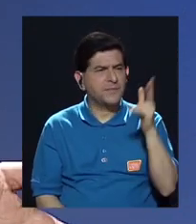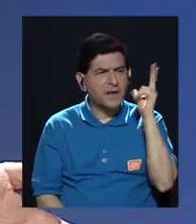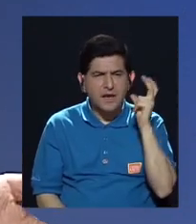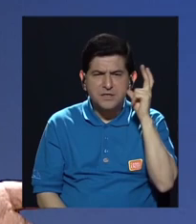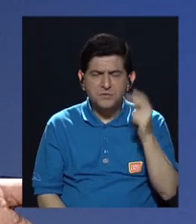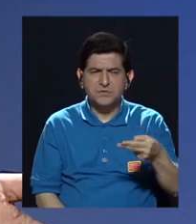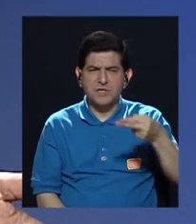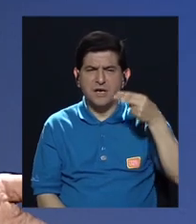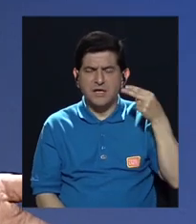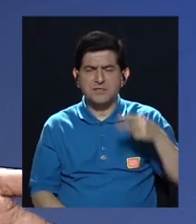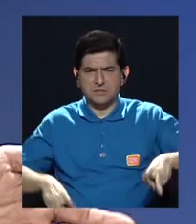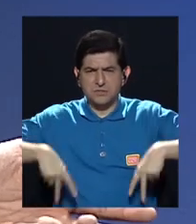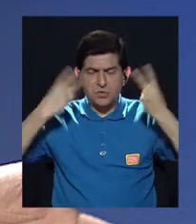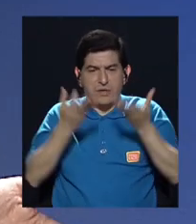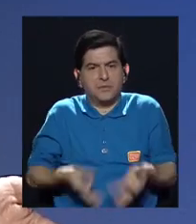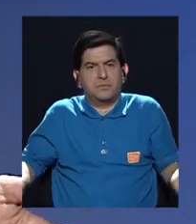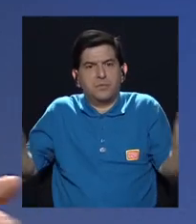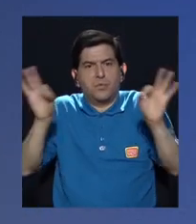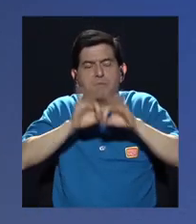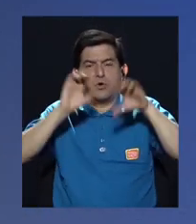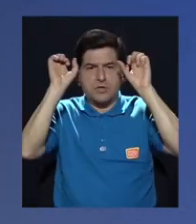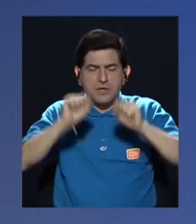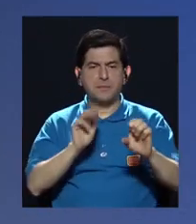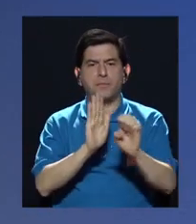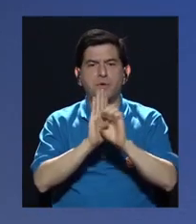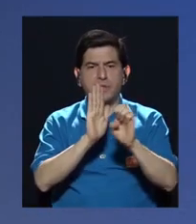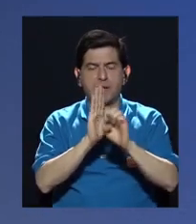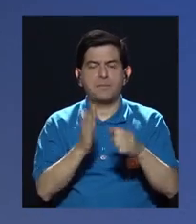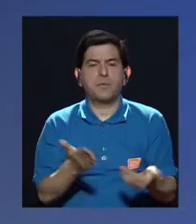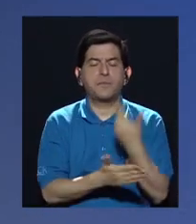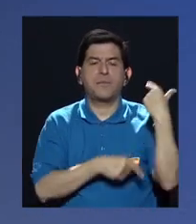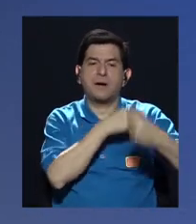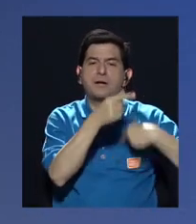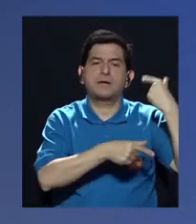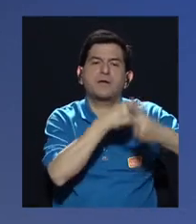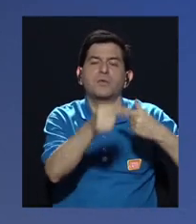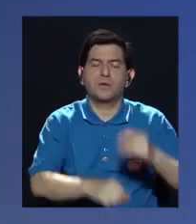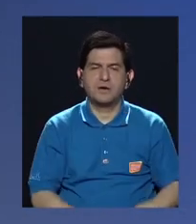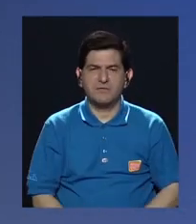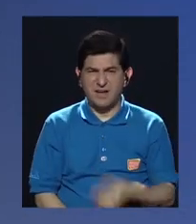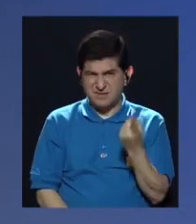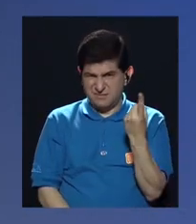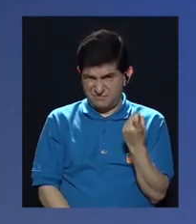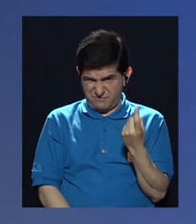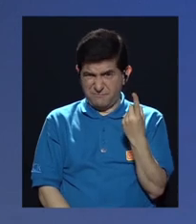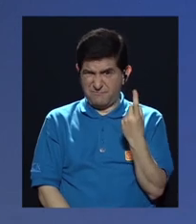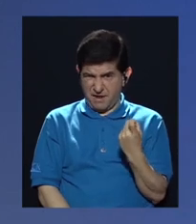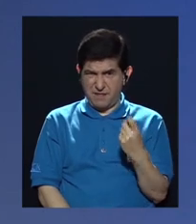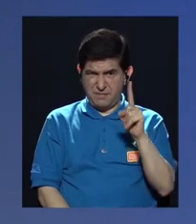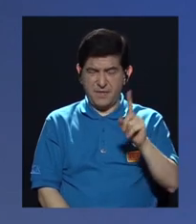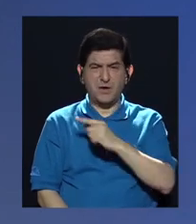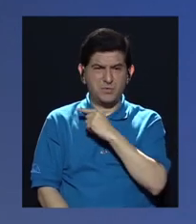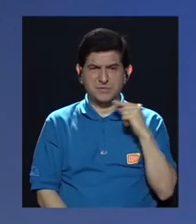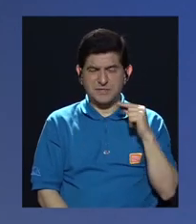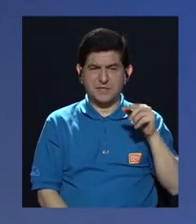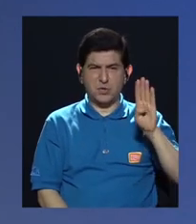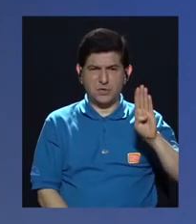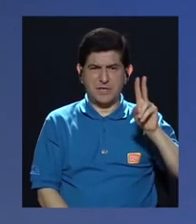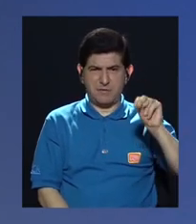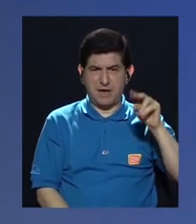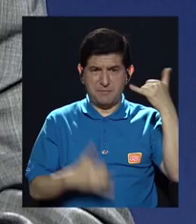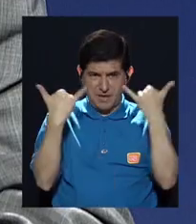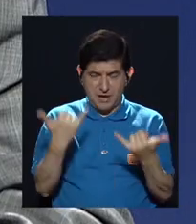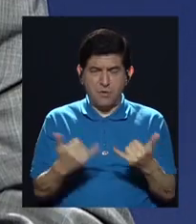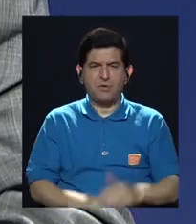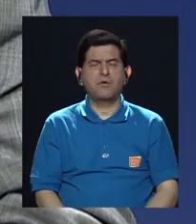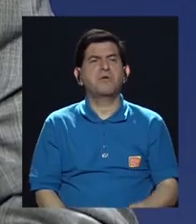estamos escuchando biografías e historias fundamentales que podrían ser ejemplos para estas nuevas generaciones. ¿Hace falta un padre Núñez en esta